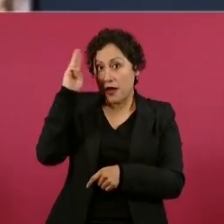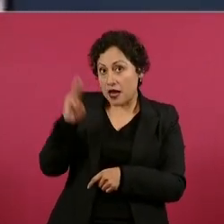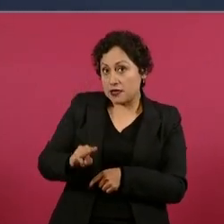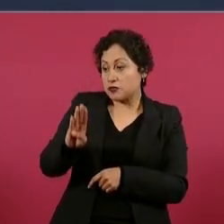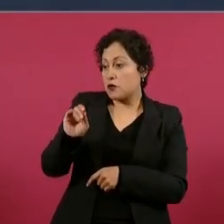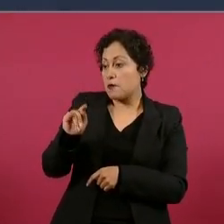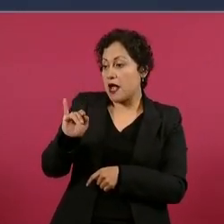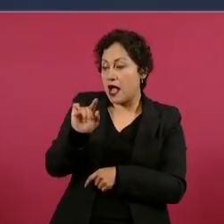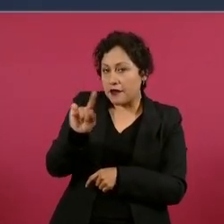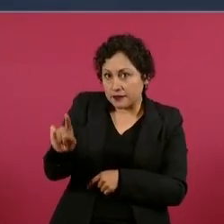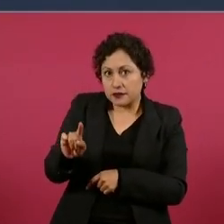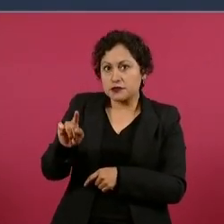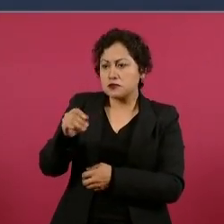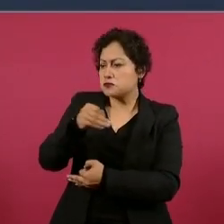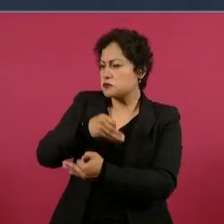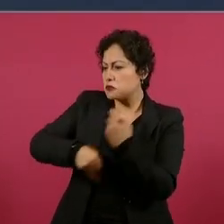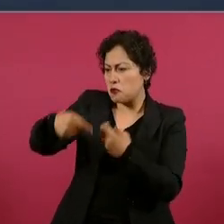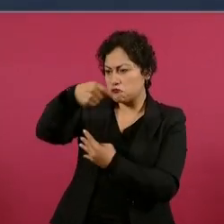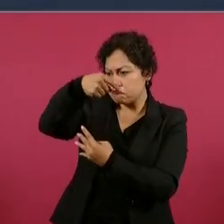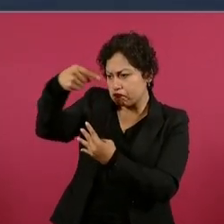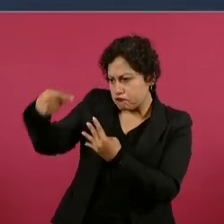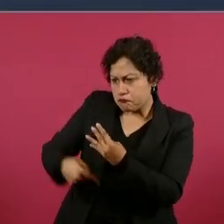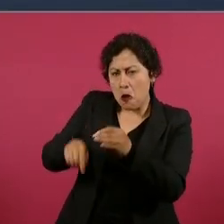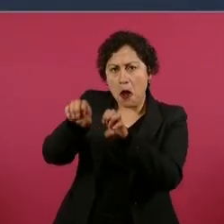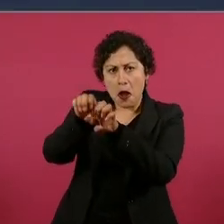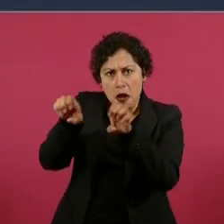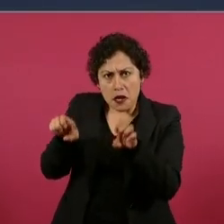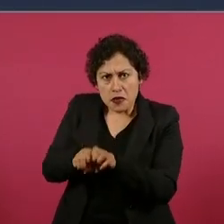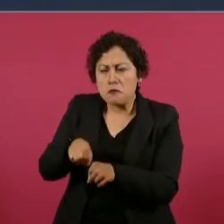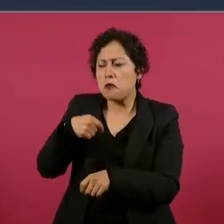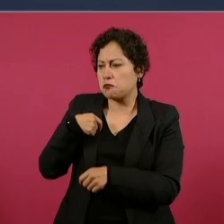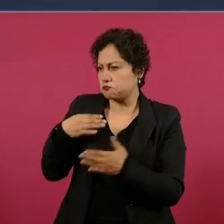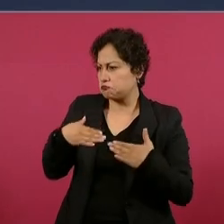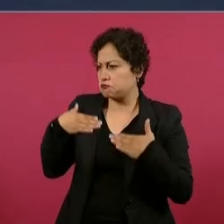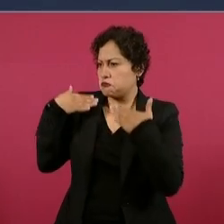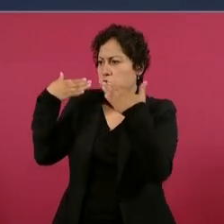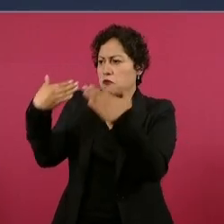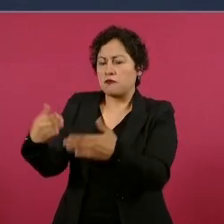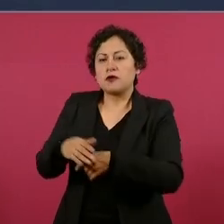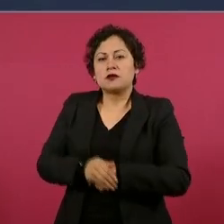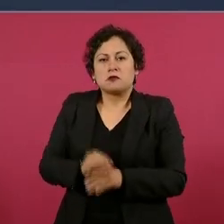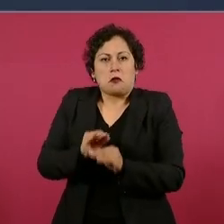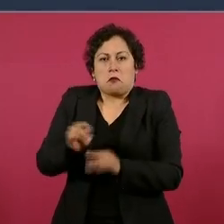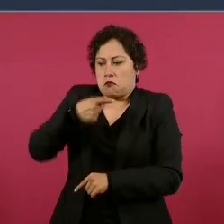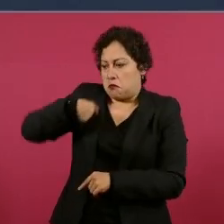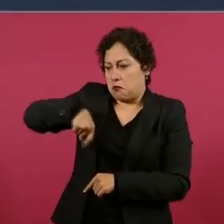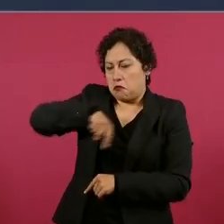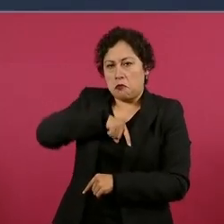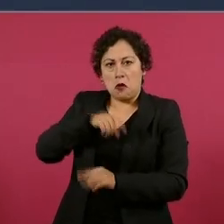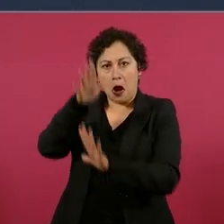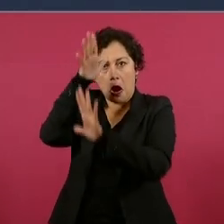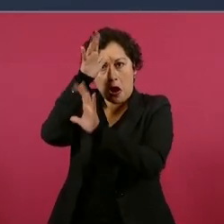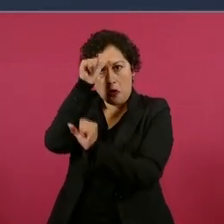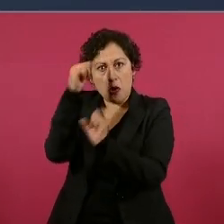en todo el equipo, y desde luego hay una regla muy clara, o sea, tienen toda